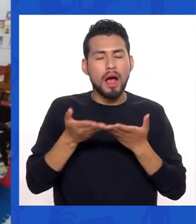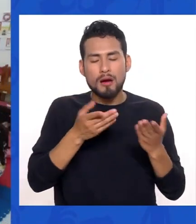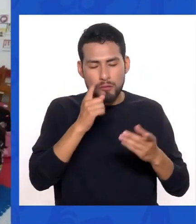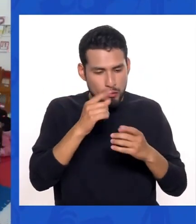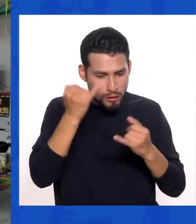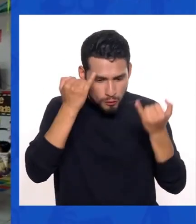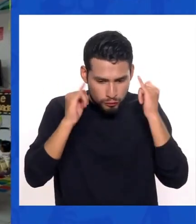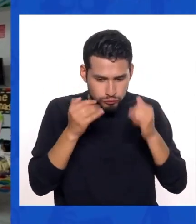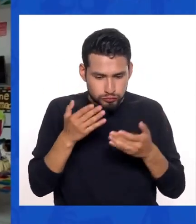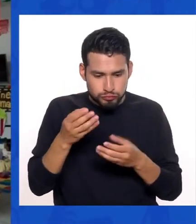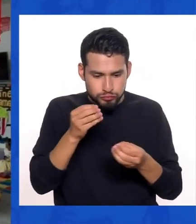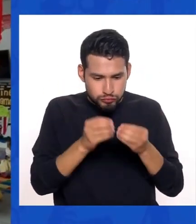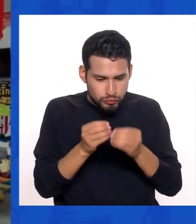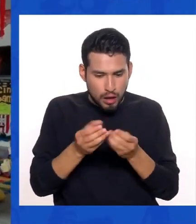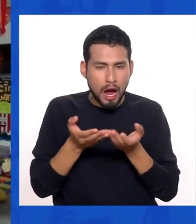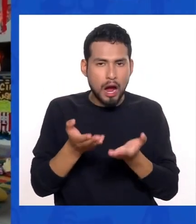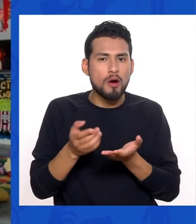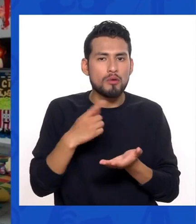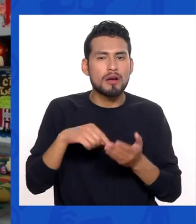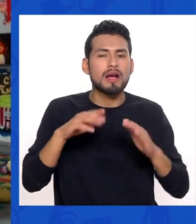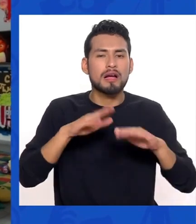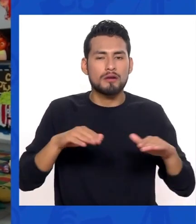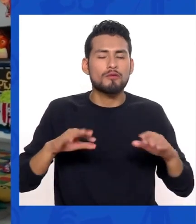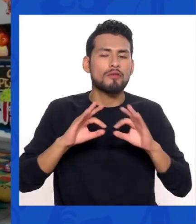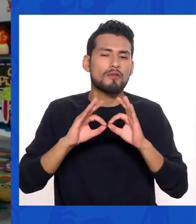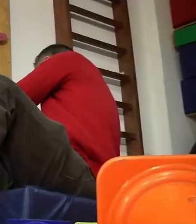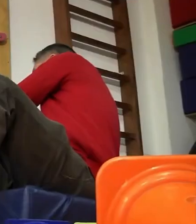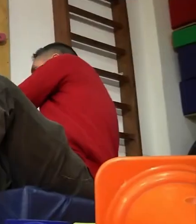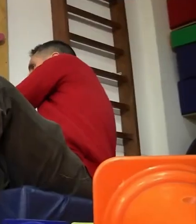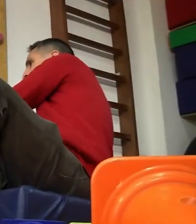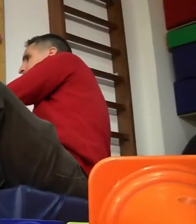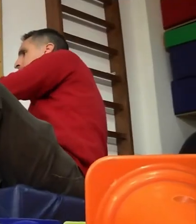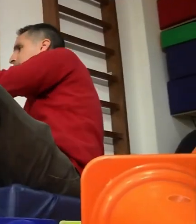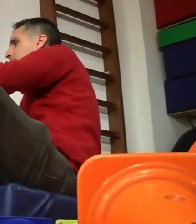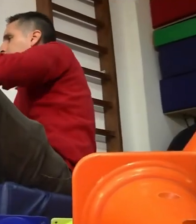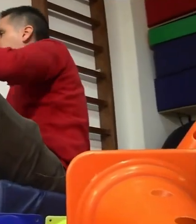herramientas y estrategias para ofrecer a los niños y sus familias.